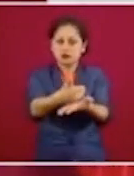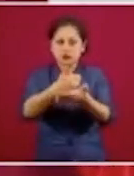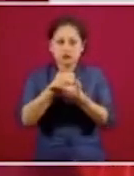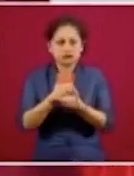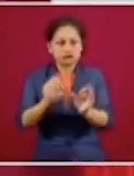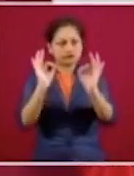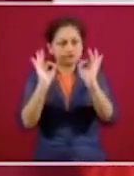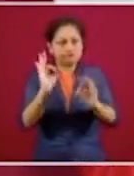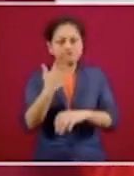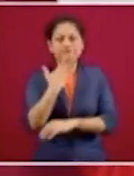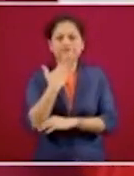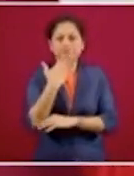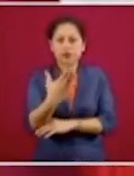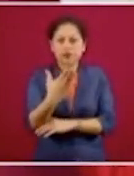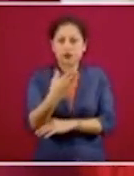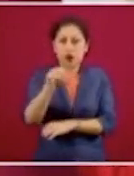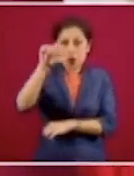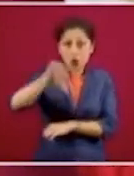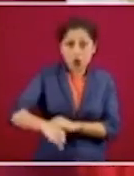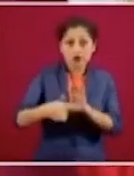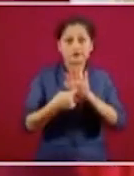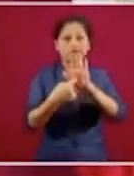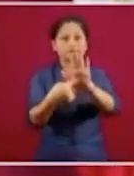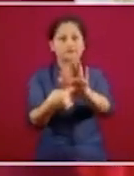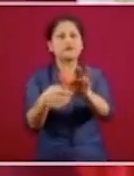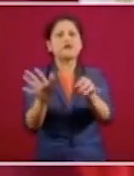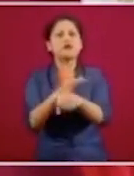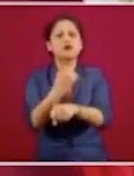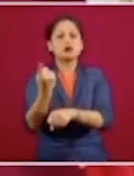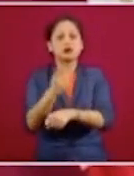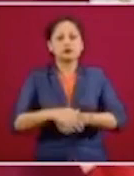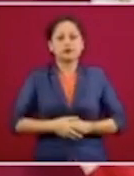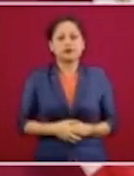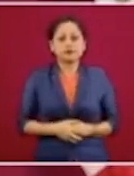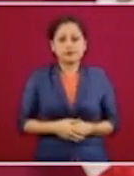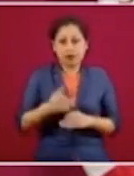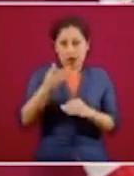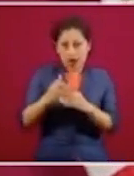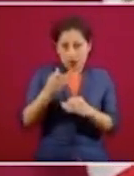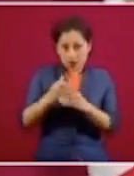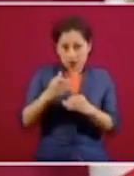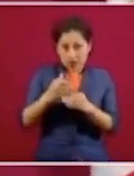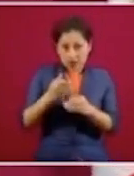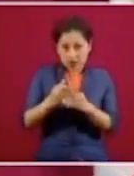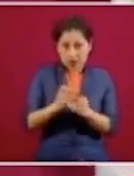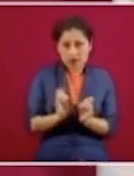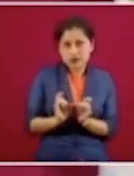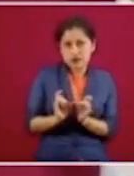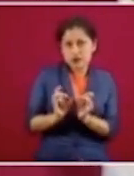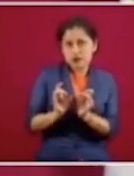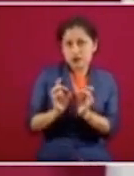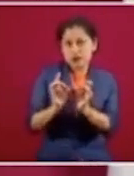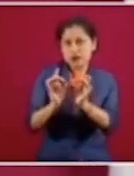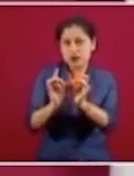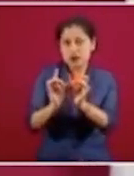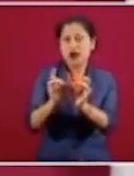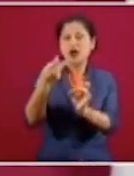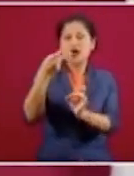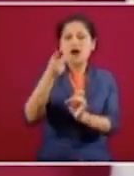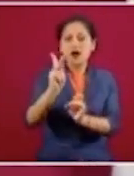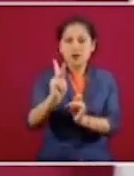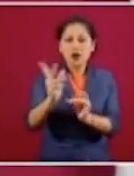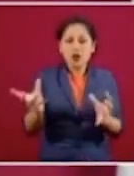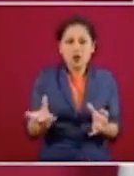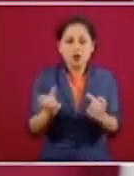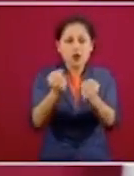sí hemos tenido buenos resultados hasta ahora, ha sido